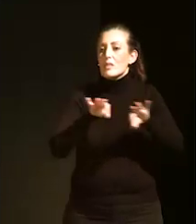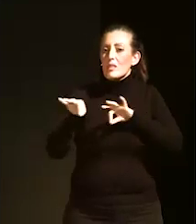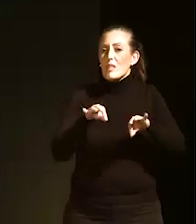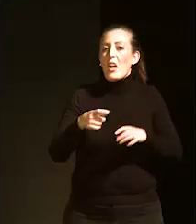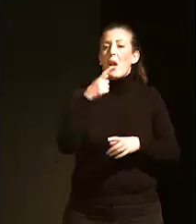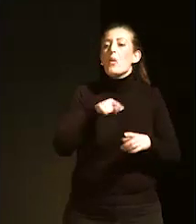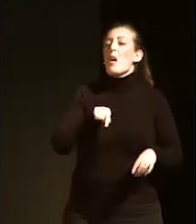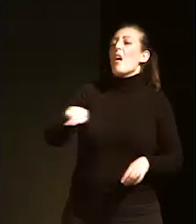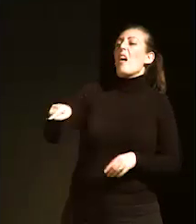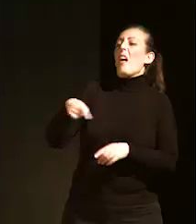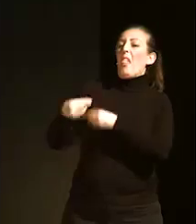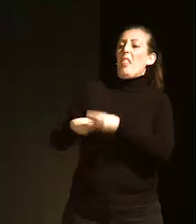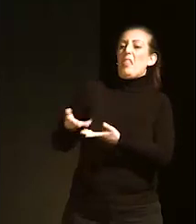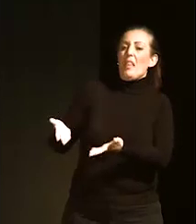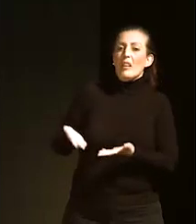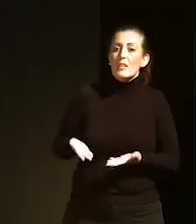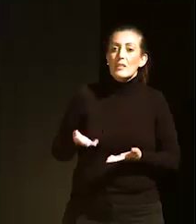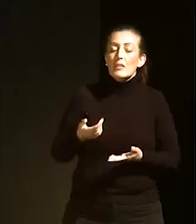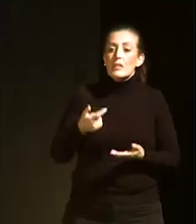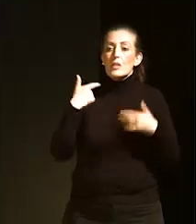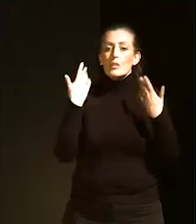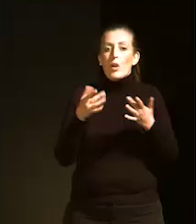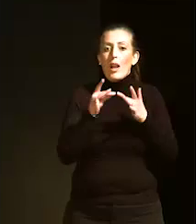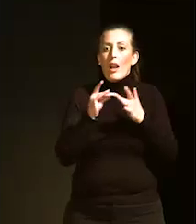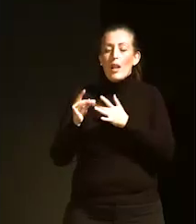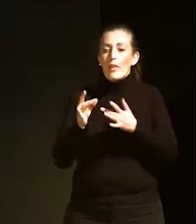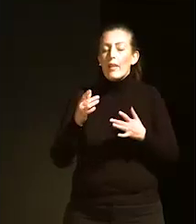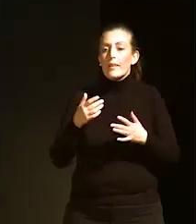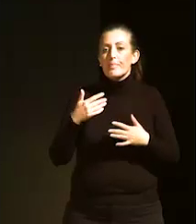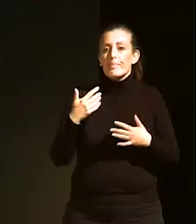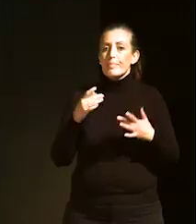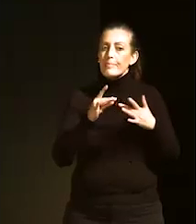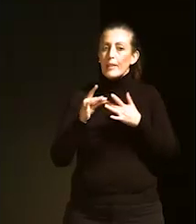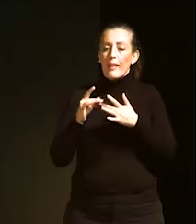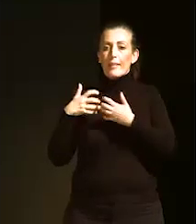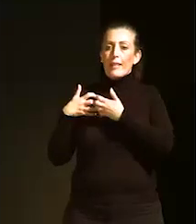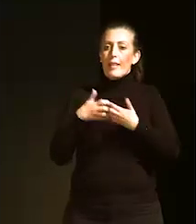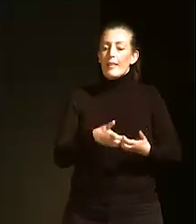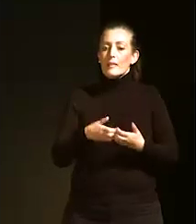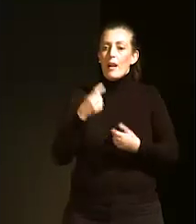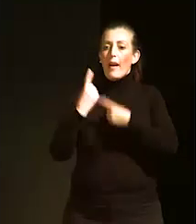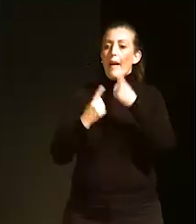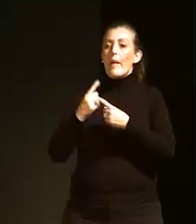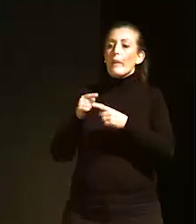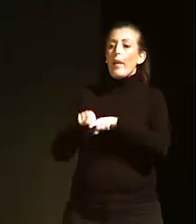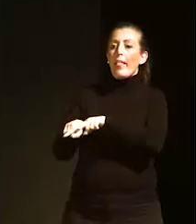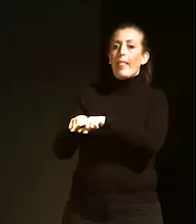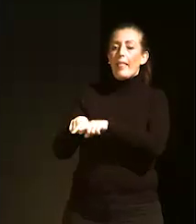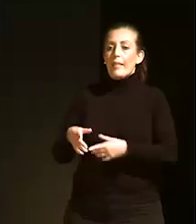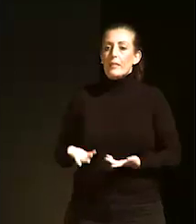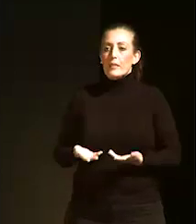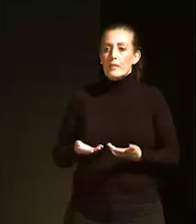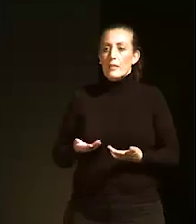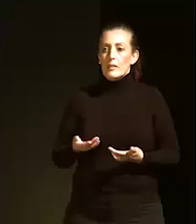señaladas y en general las liderezas que encabezan algunas luchas son criminalizadas y